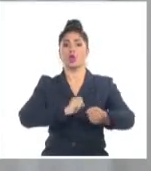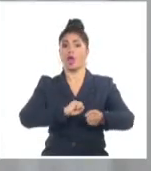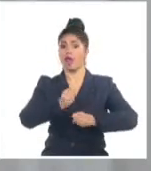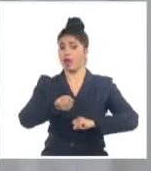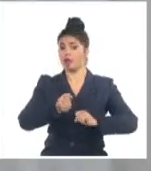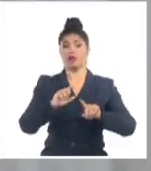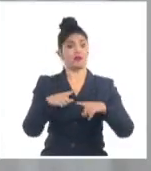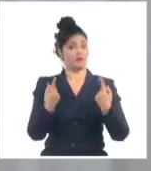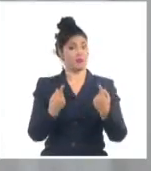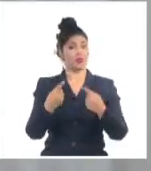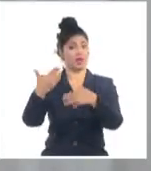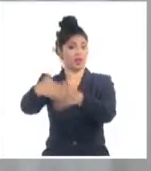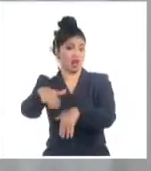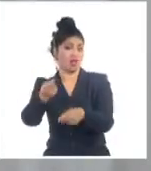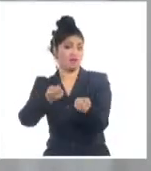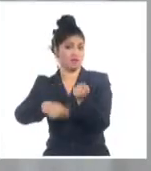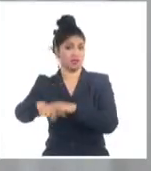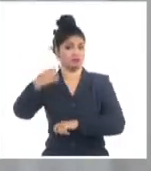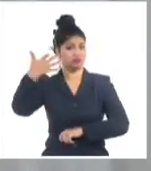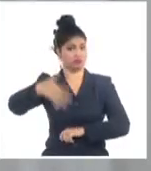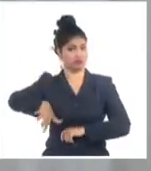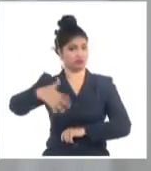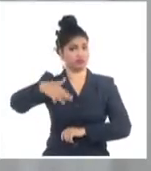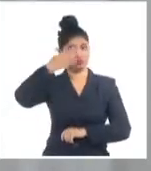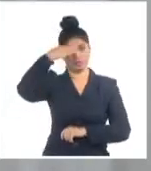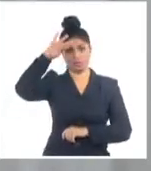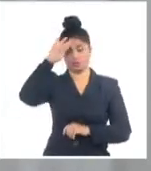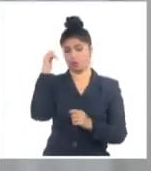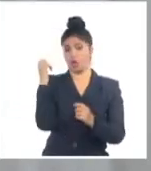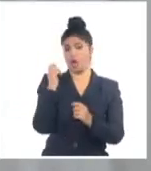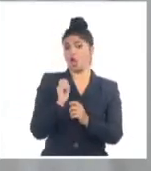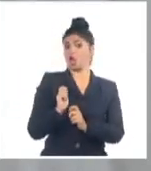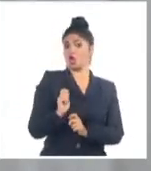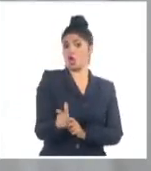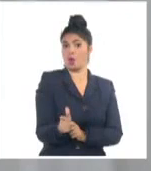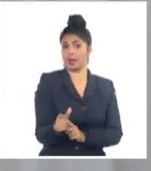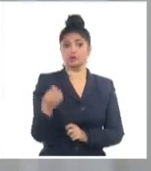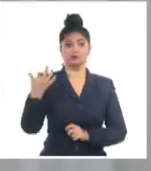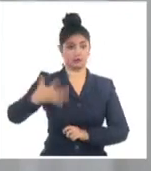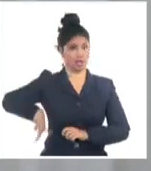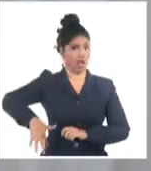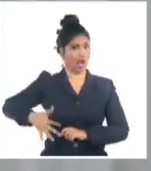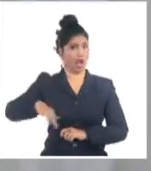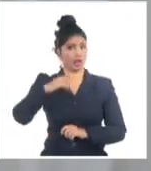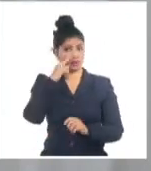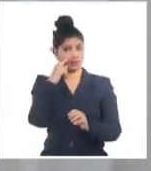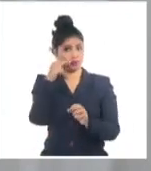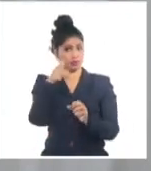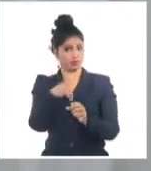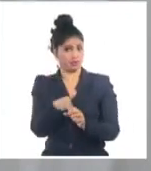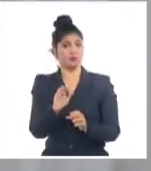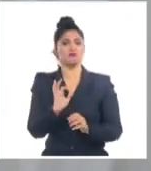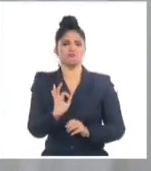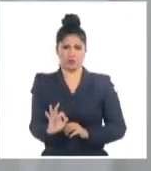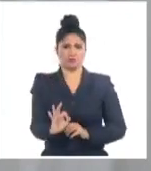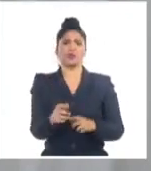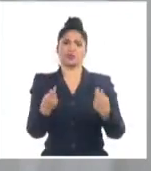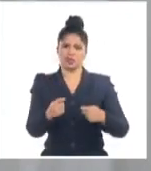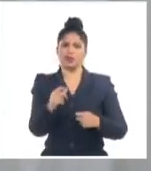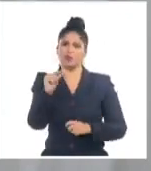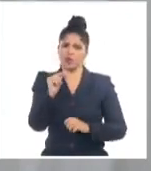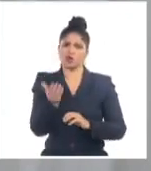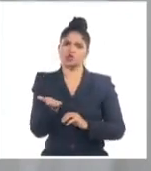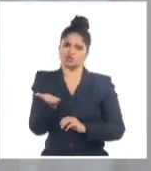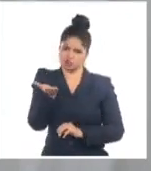altos precios a los que se enfrenta el país para la compra de los combustibles en el mercado internacional y poder destinar a